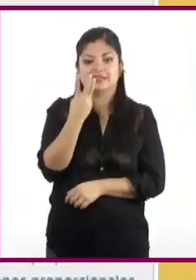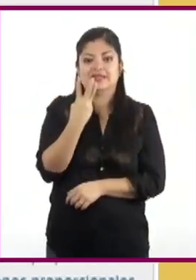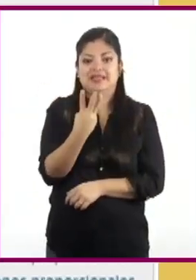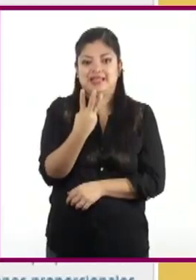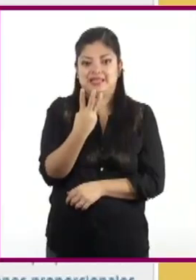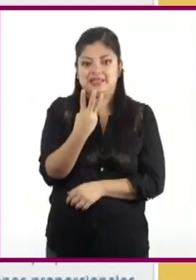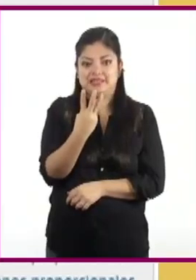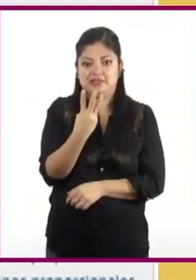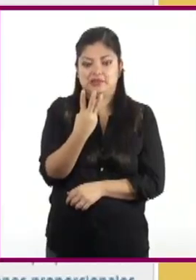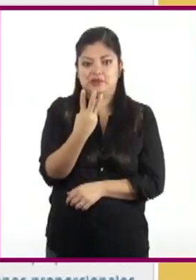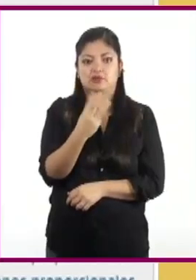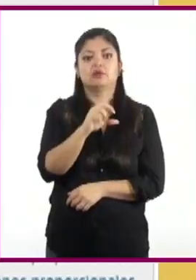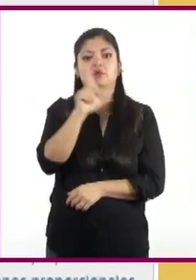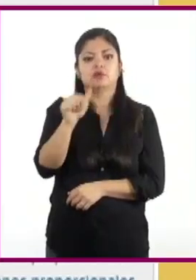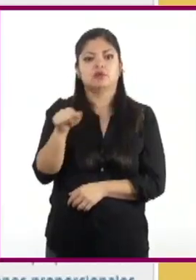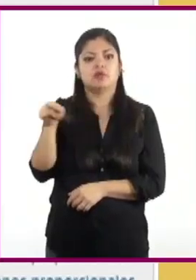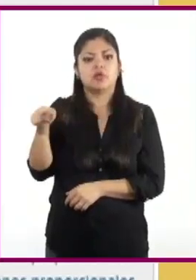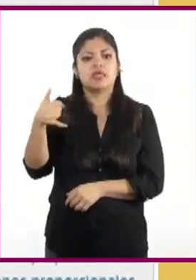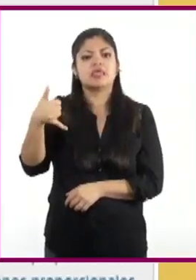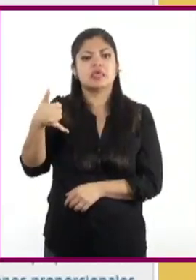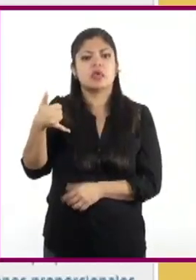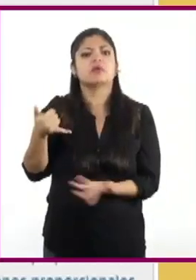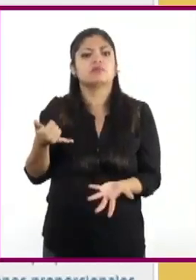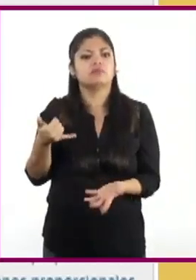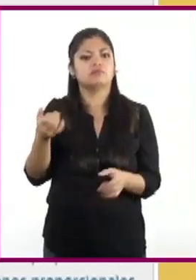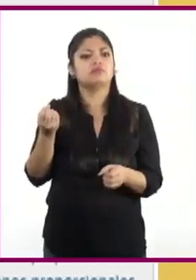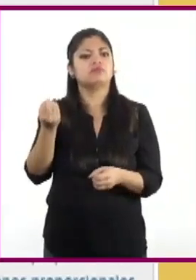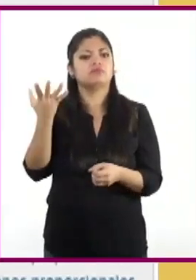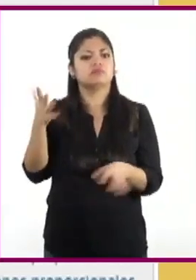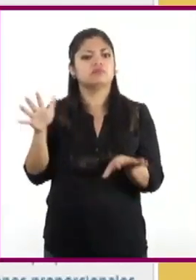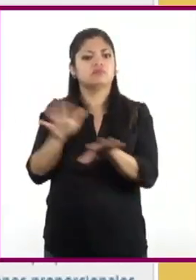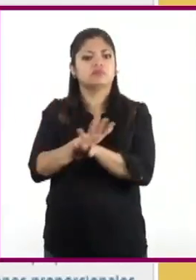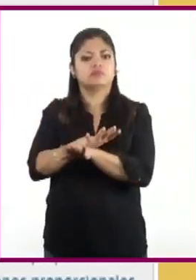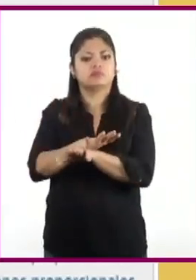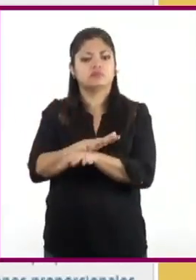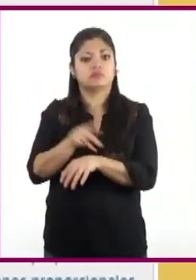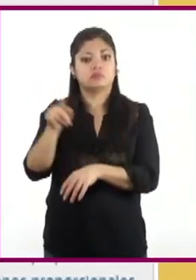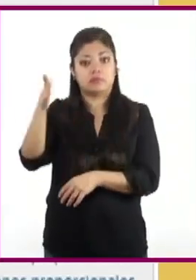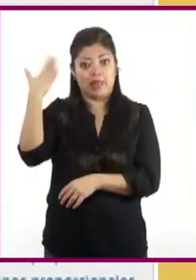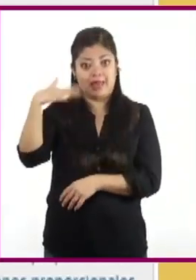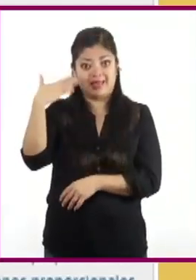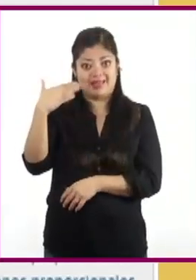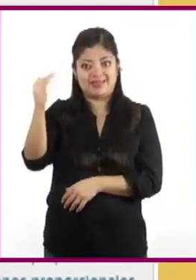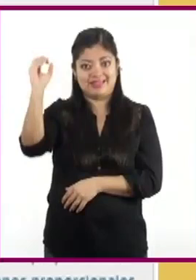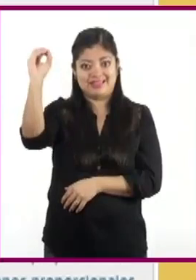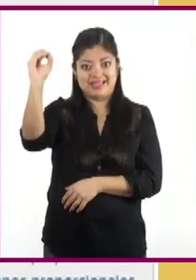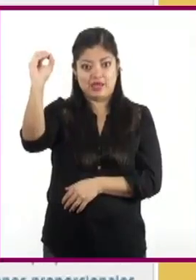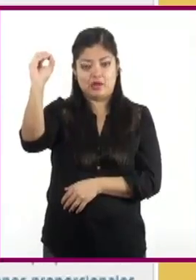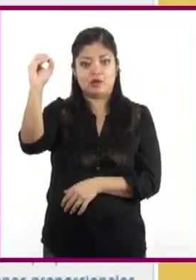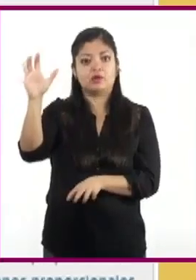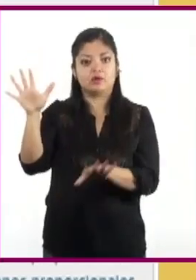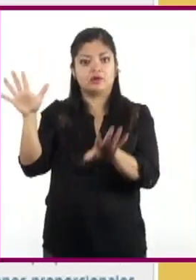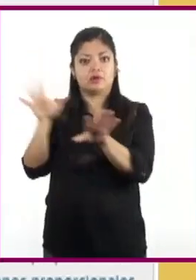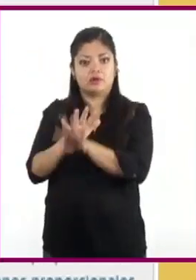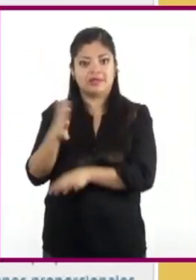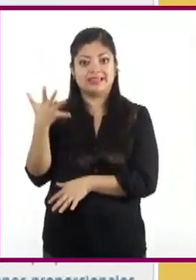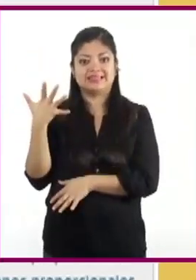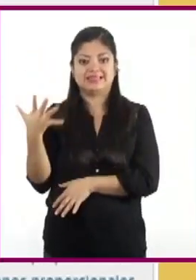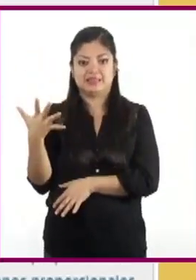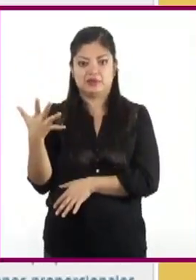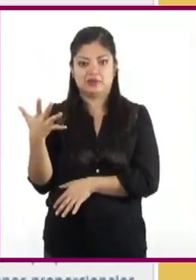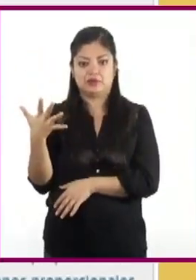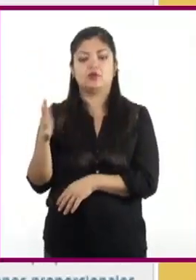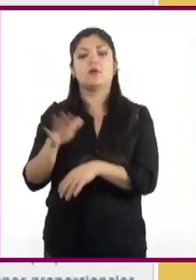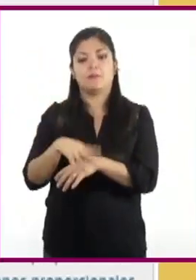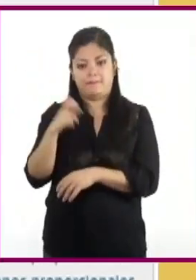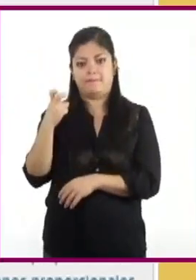unidades. ¿Y mi cambio en y de cuánto es? Pues paso de valer 0 a valer 5. Por lo tanto, mi